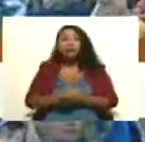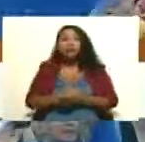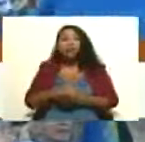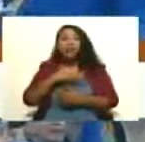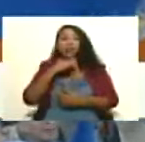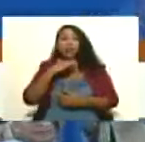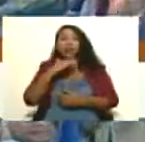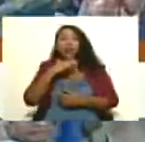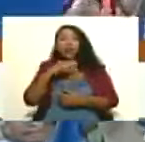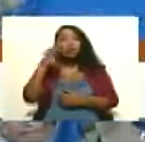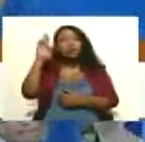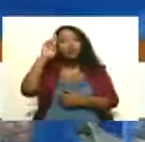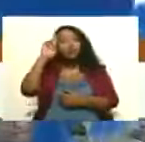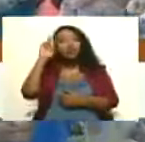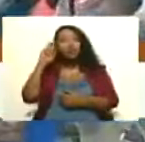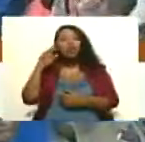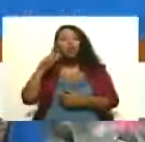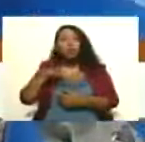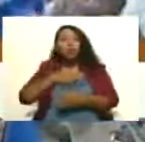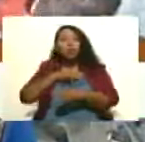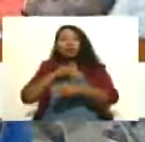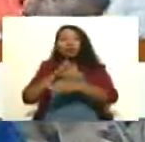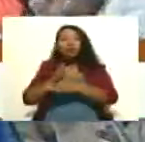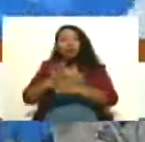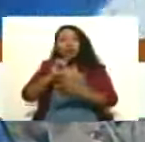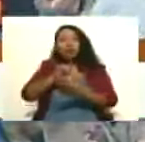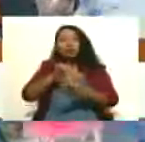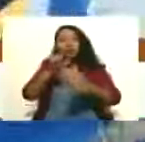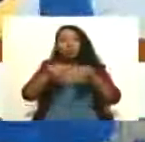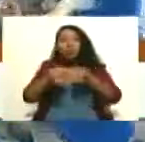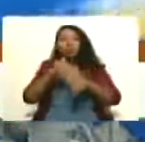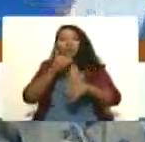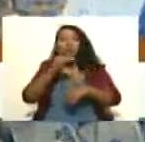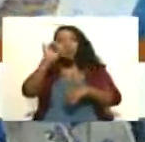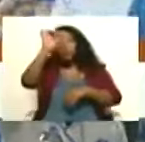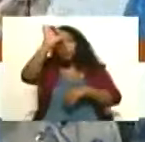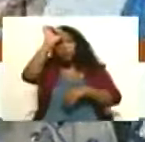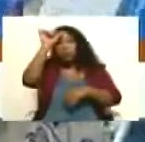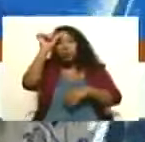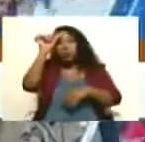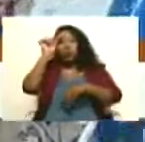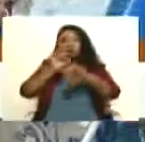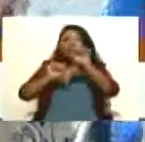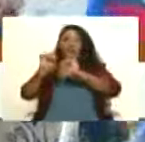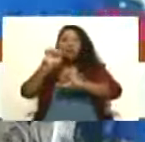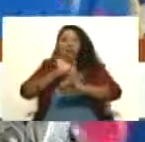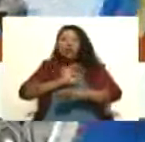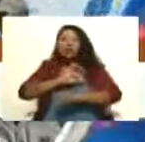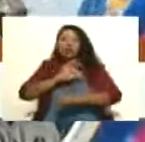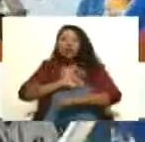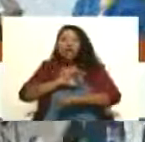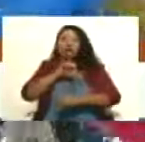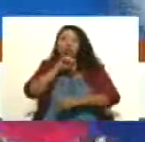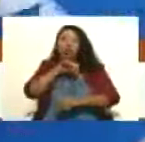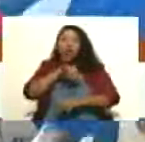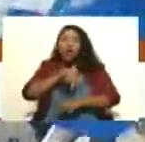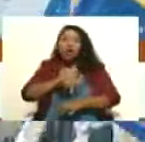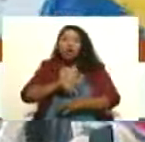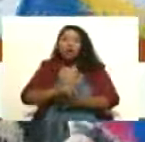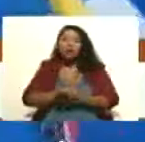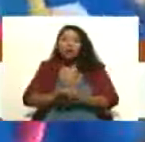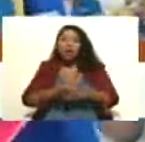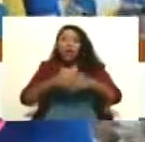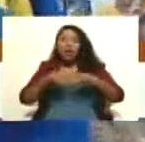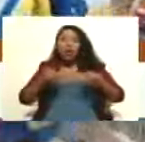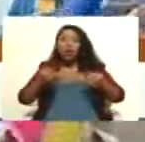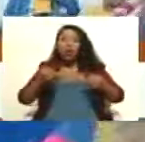suficientes razones por las cuales acudir a los centros de votación el próximo domingo a defender su soberanía. Históricamente, el